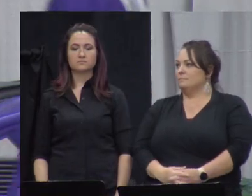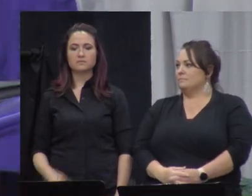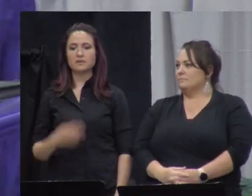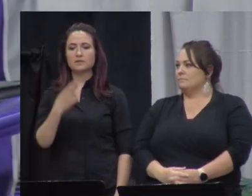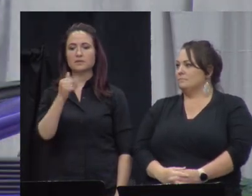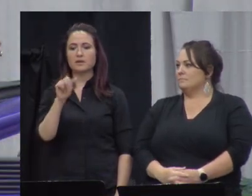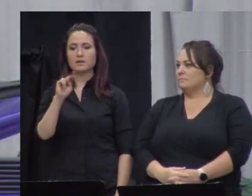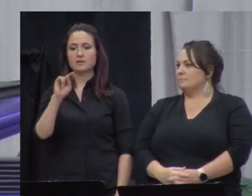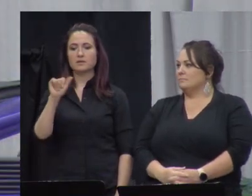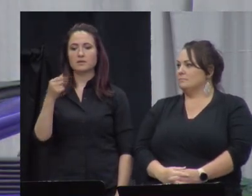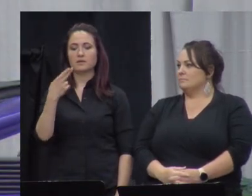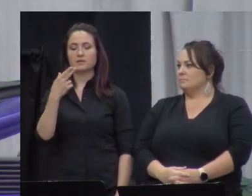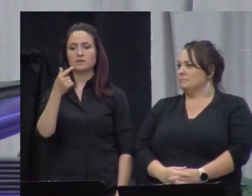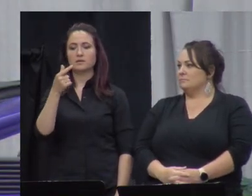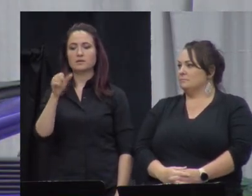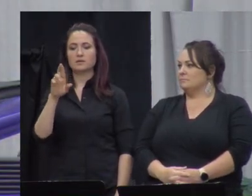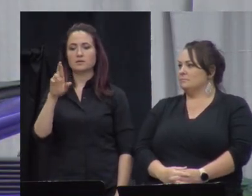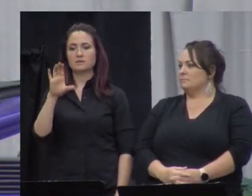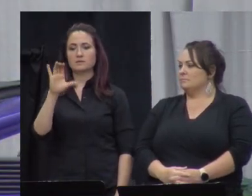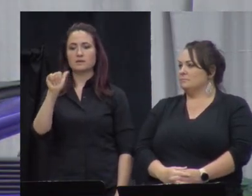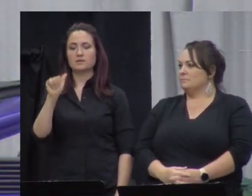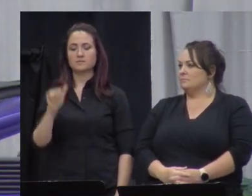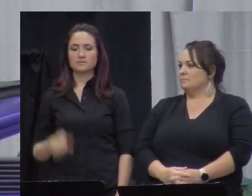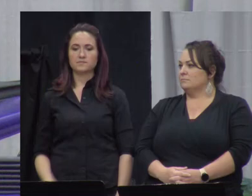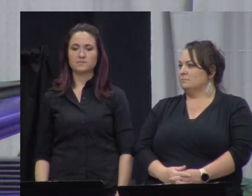Hannah Garcia.